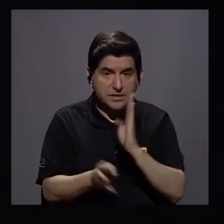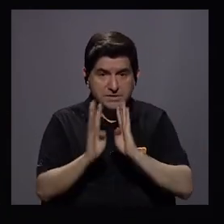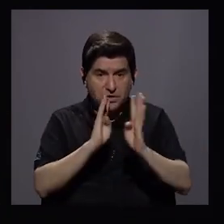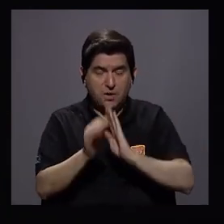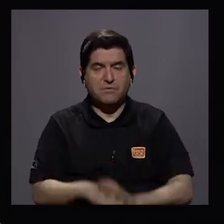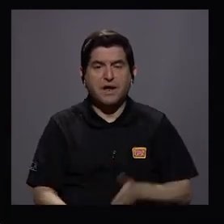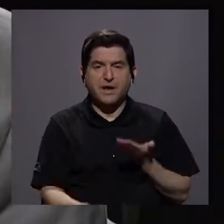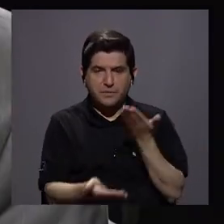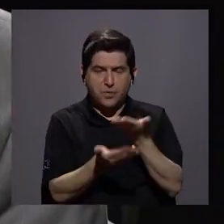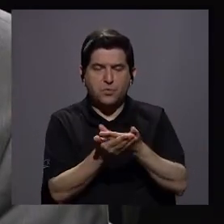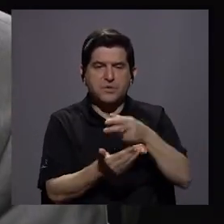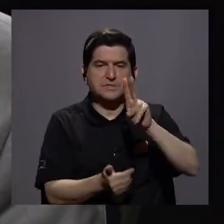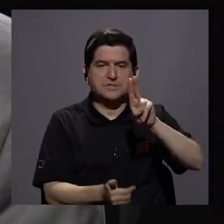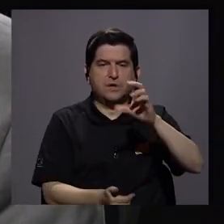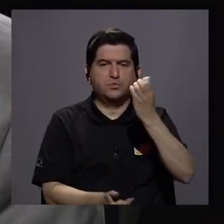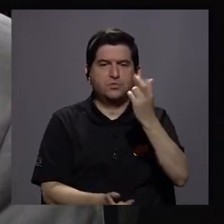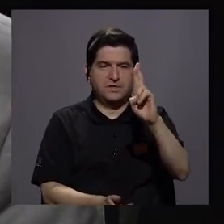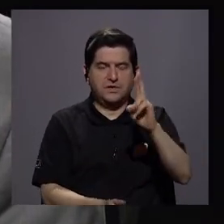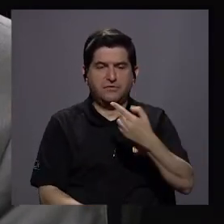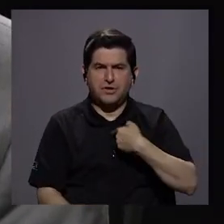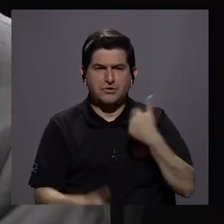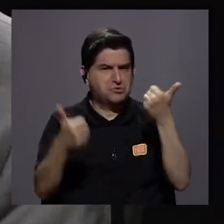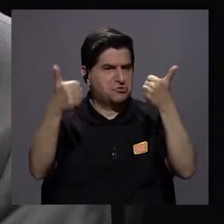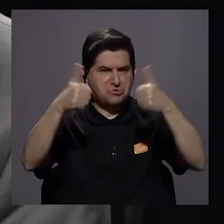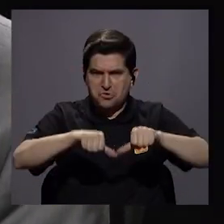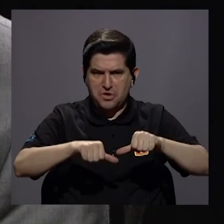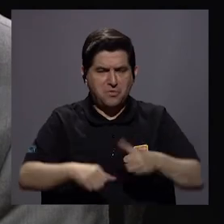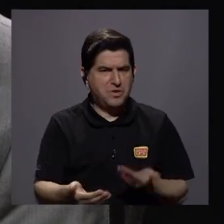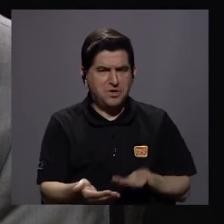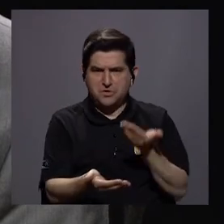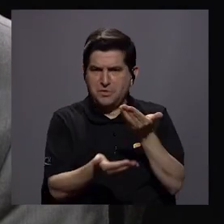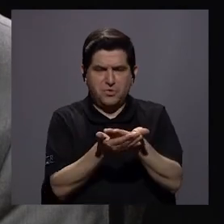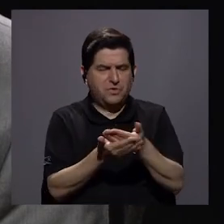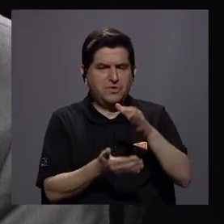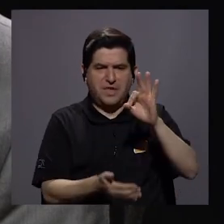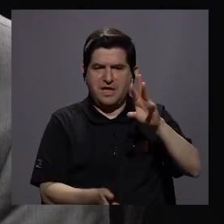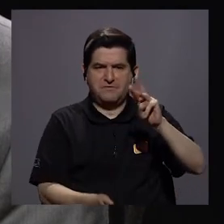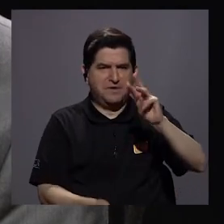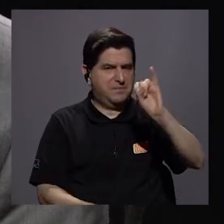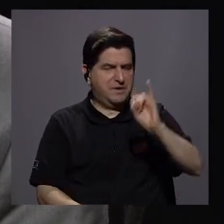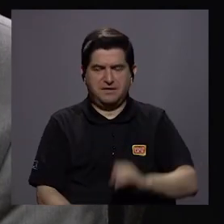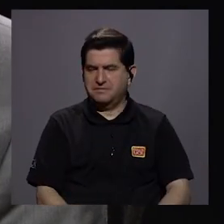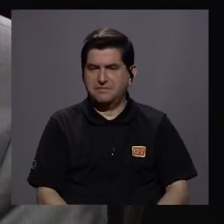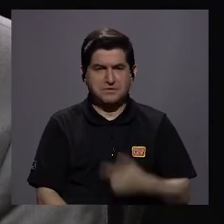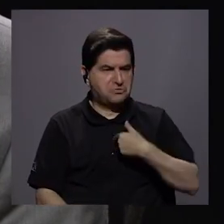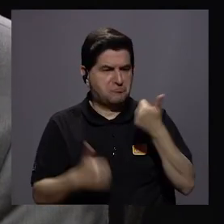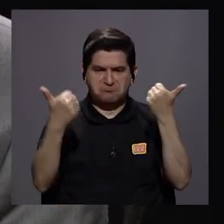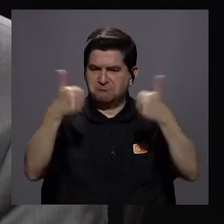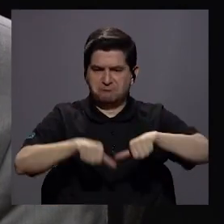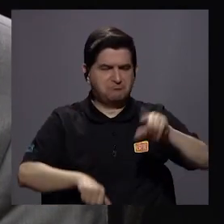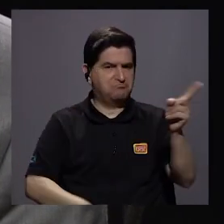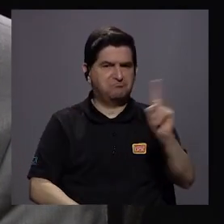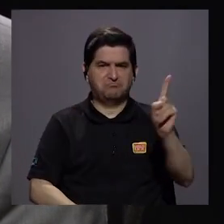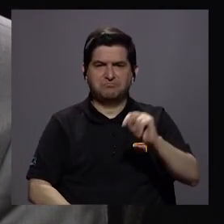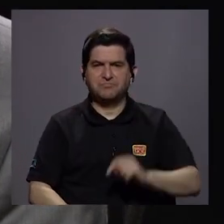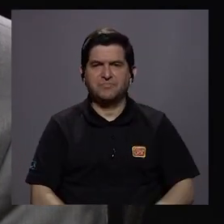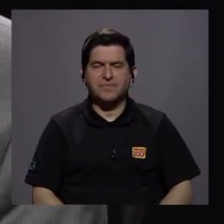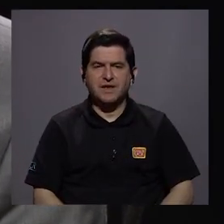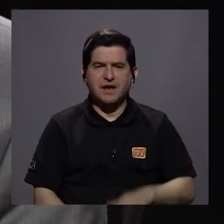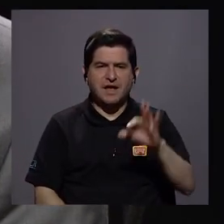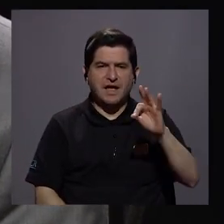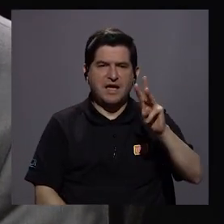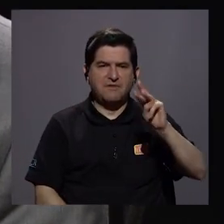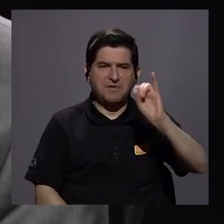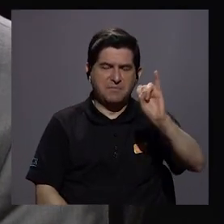de la propuesta UCR. O sea, yo en principio yo no estoy de acuerdo con la propuesta del Fondo Monetario. O sea, no estoy de acuerdo. El